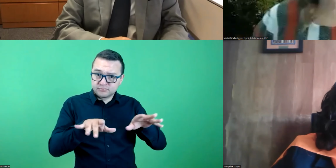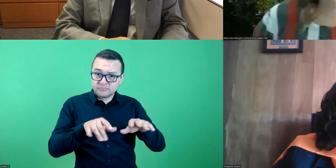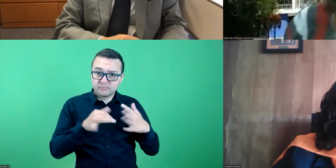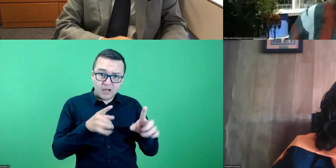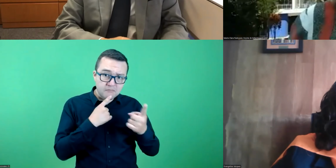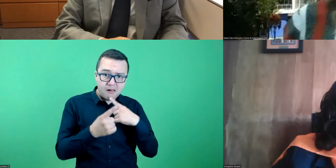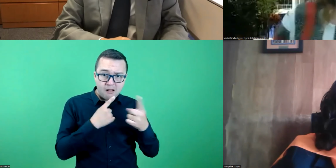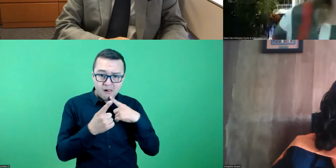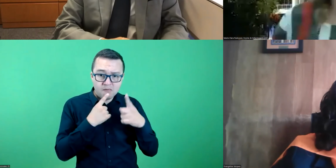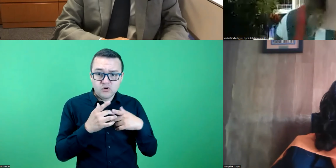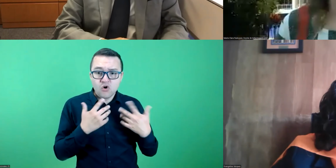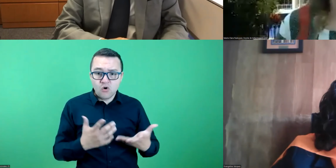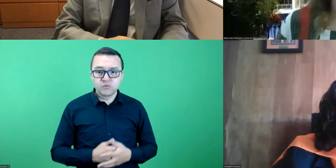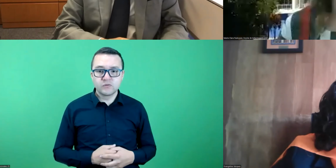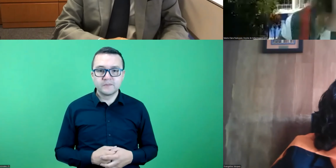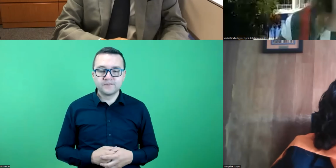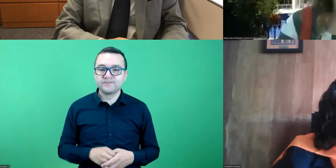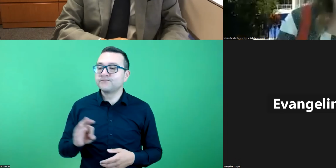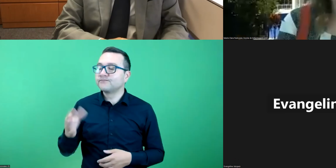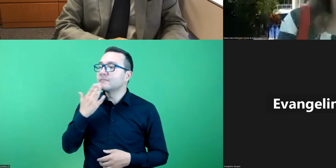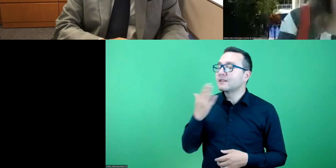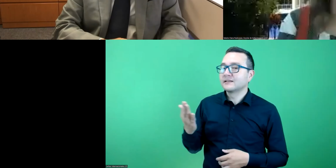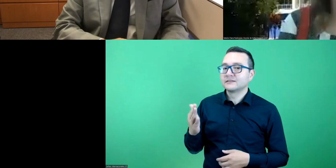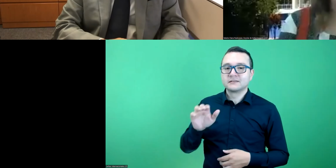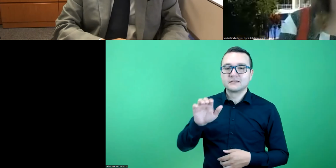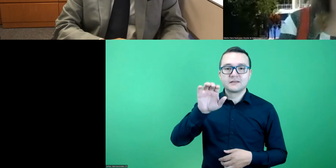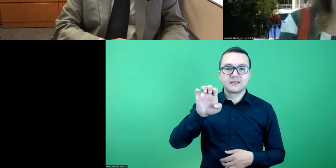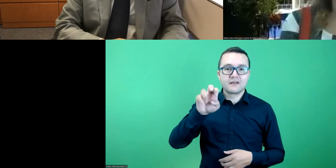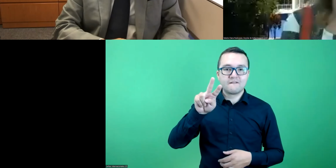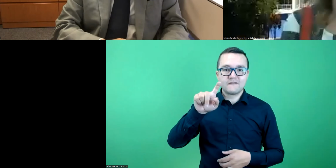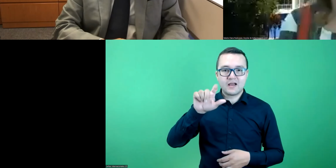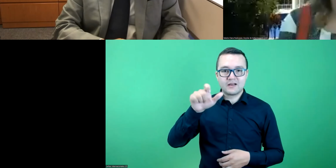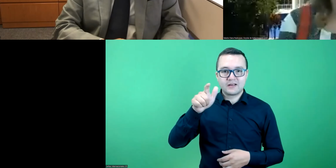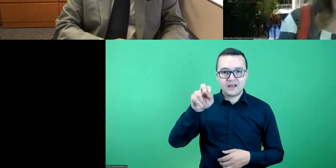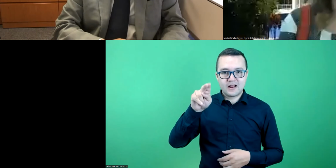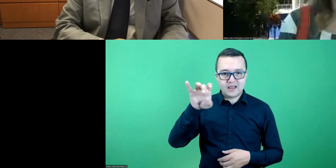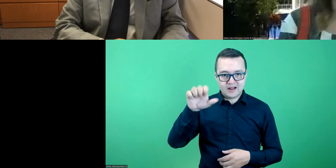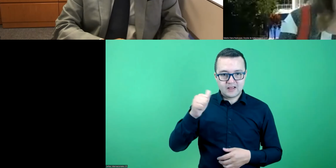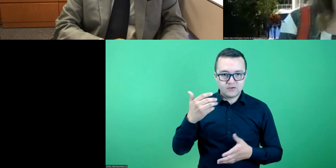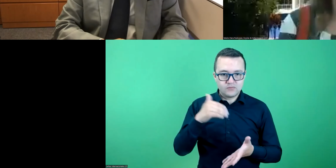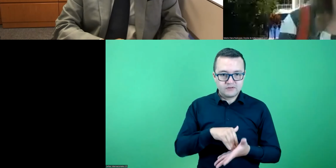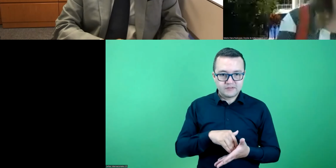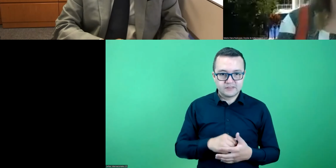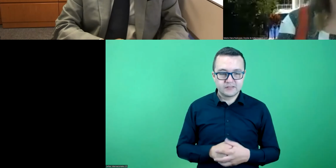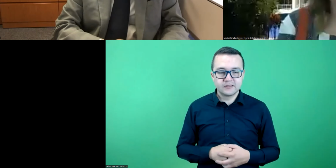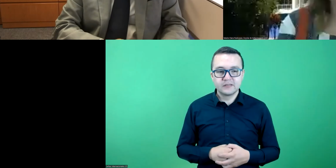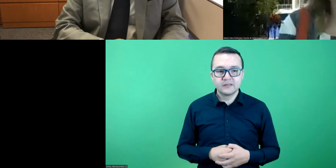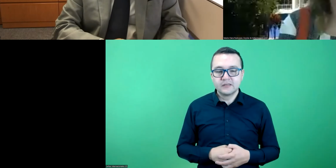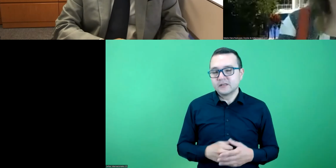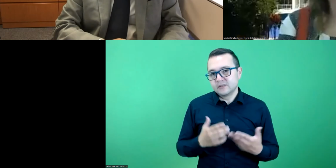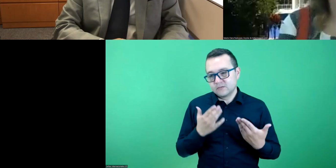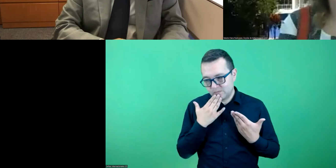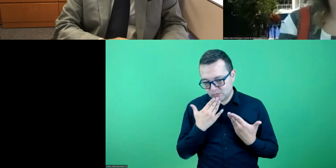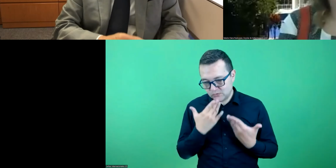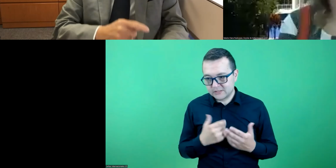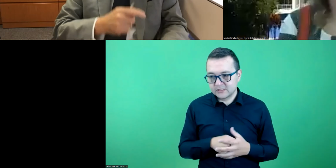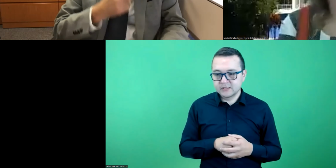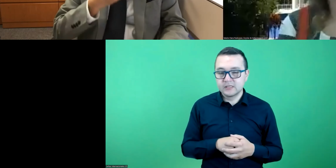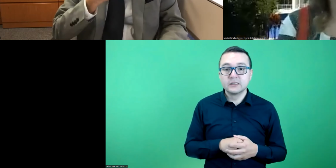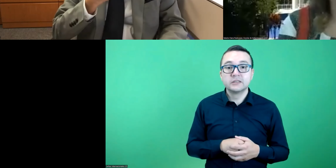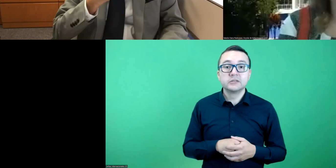Muy bien, Evangelina, una vez más. Muy bien, Evangelina. Gracias. Veo también que